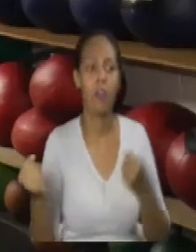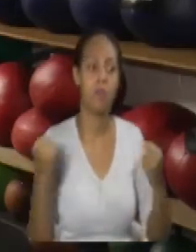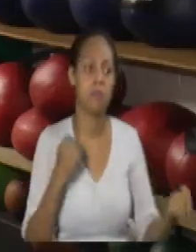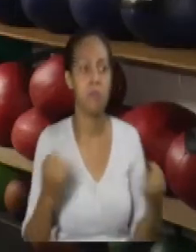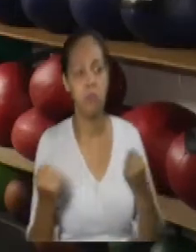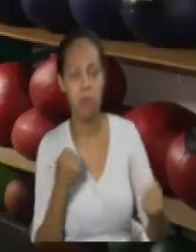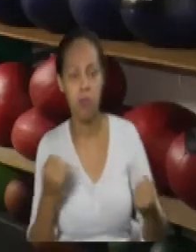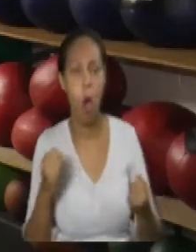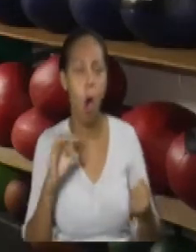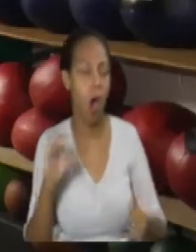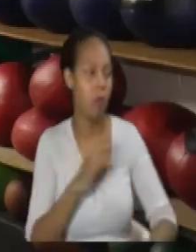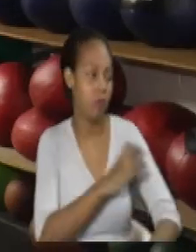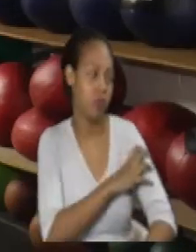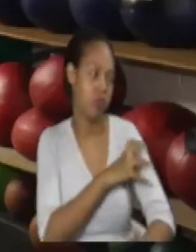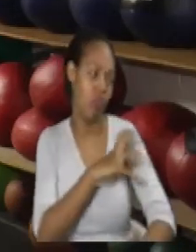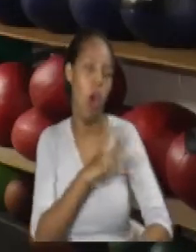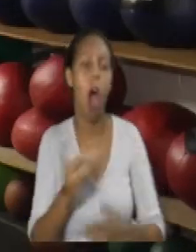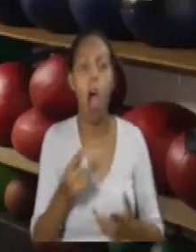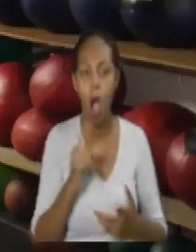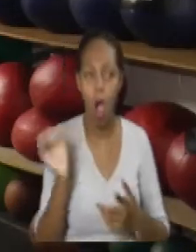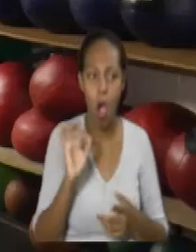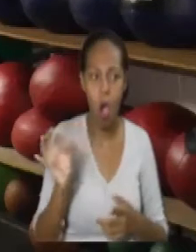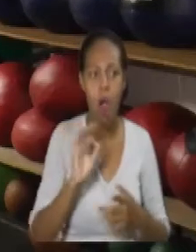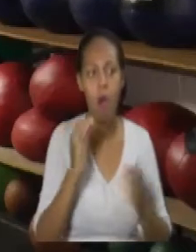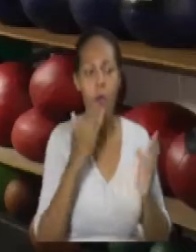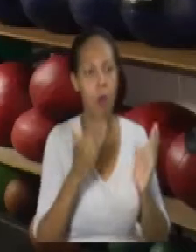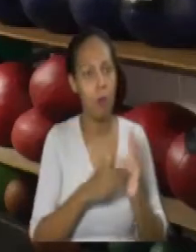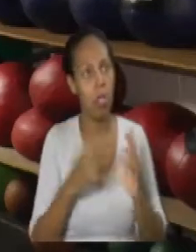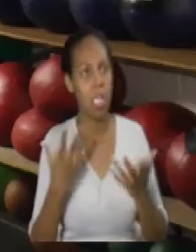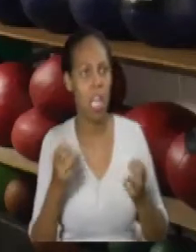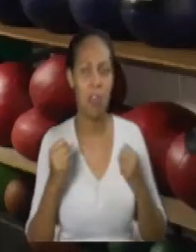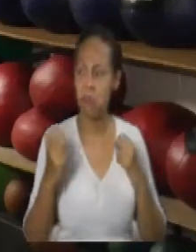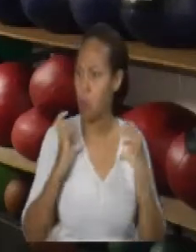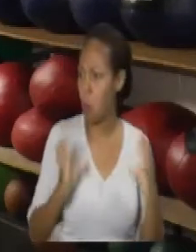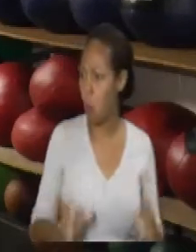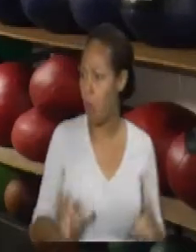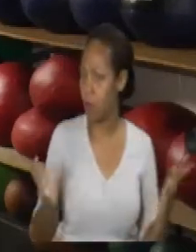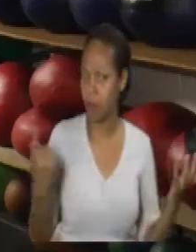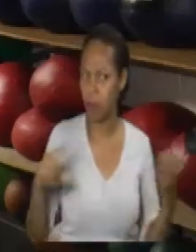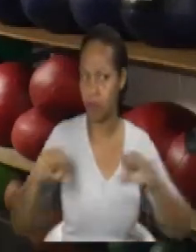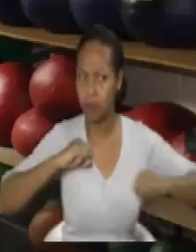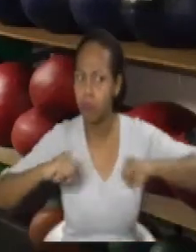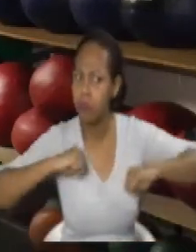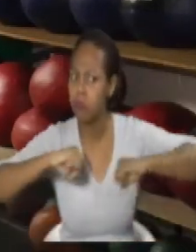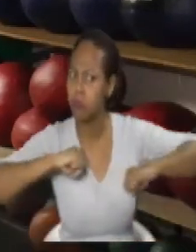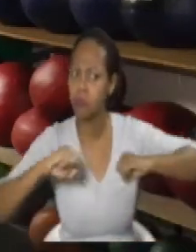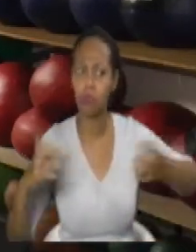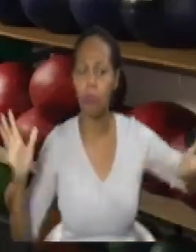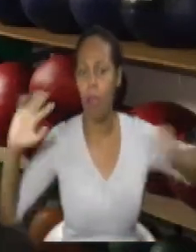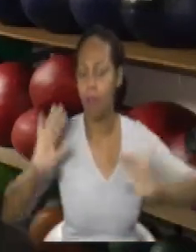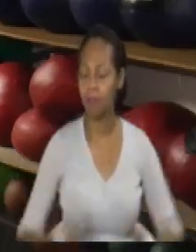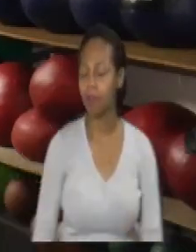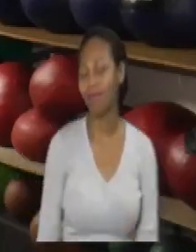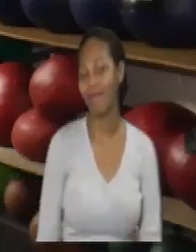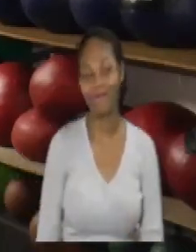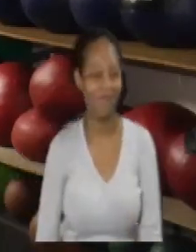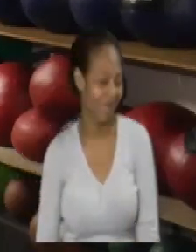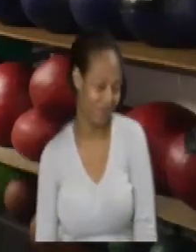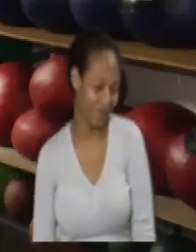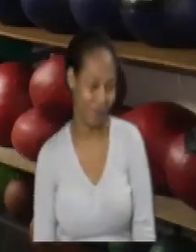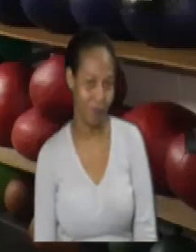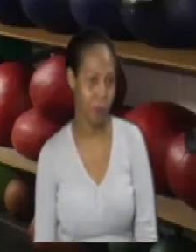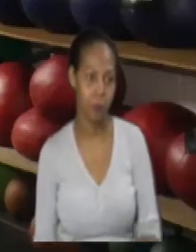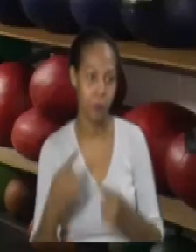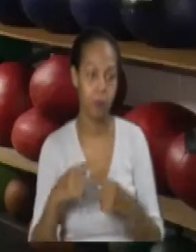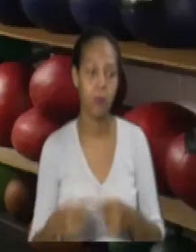masa muscular, o sea mantener mi cuerpo activo, sentirme bien, verme bien. Y bueno, estos tips